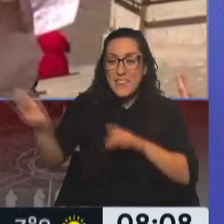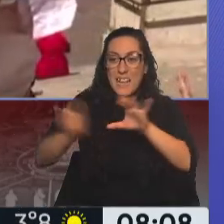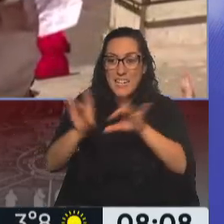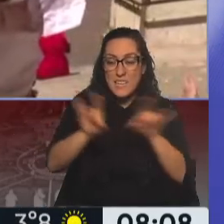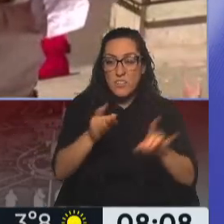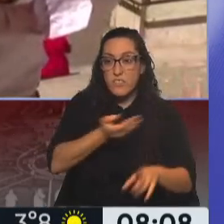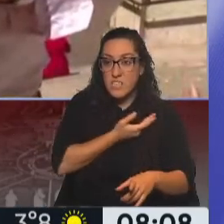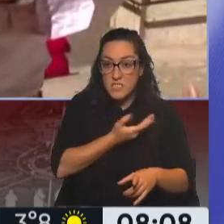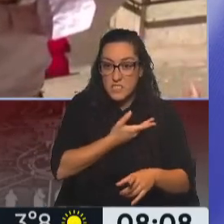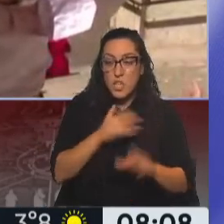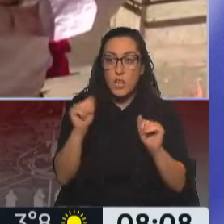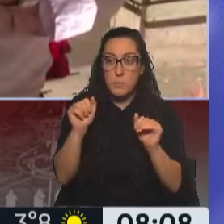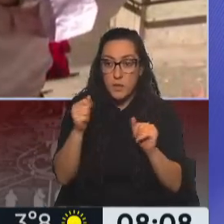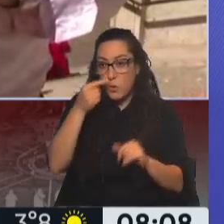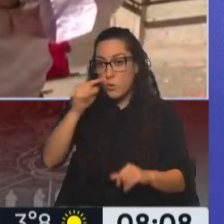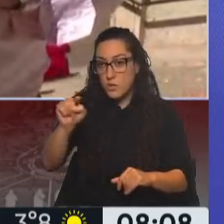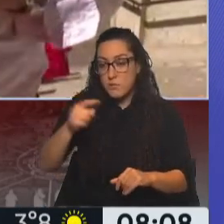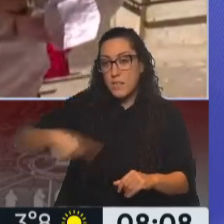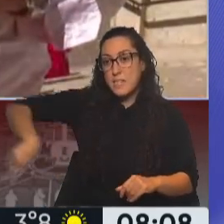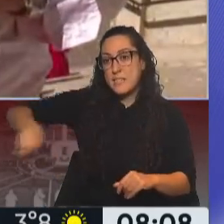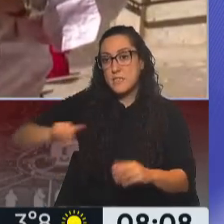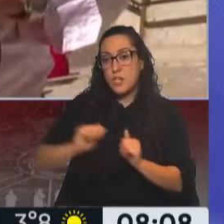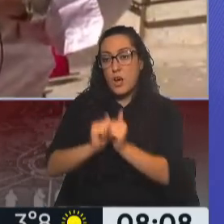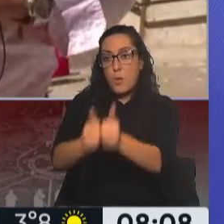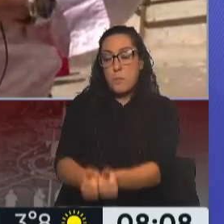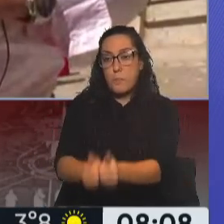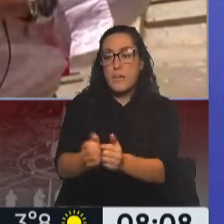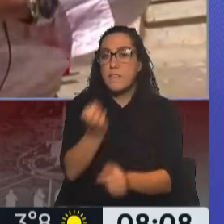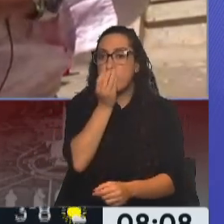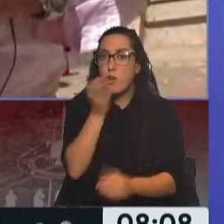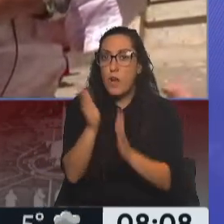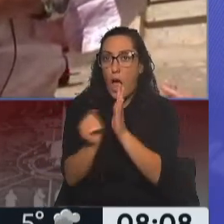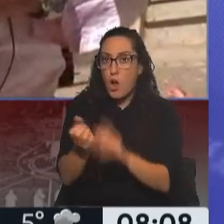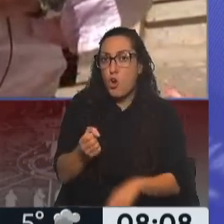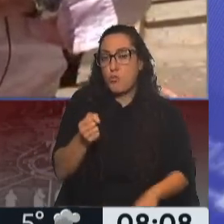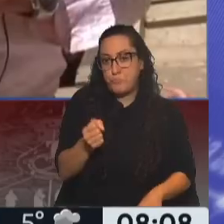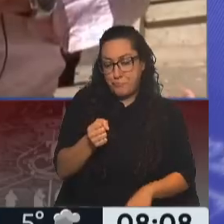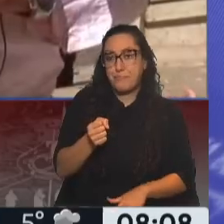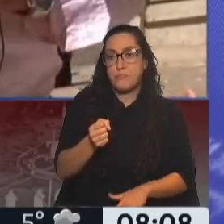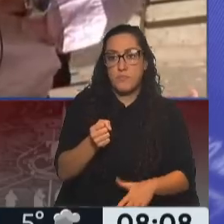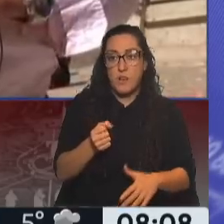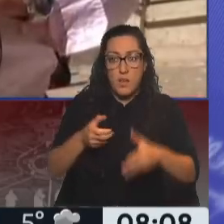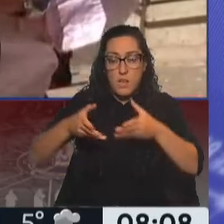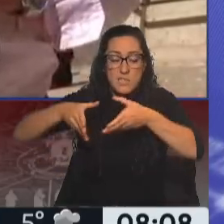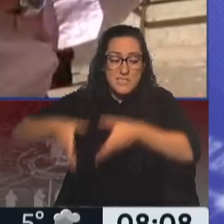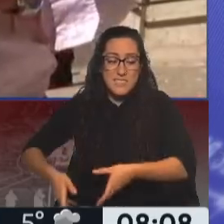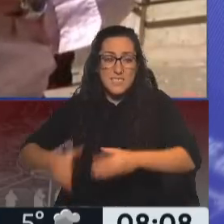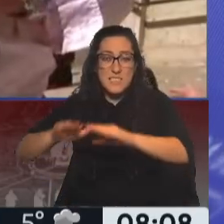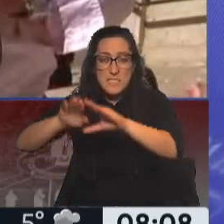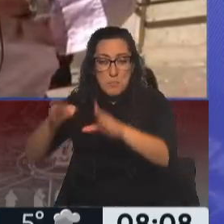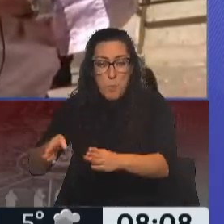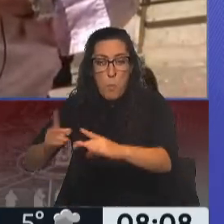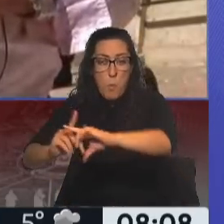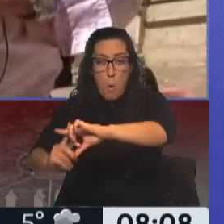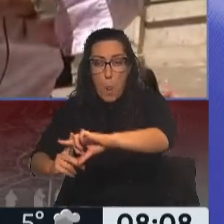por Francisco para darle el último adiós están acompañándolo con la rosa blanca en ese sepulcro tan humilde y